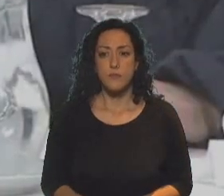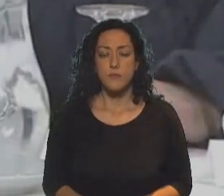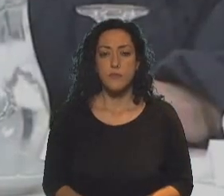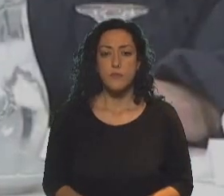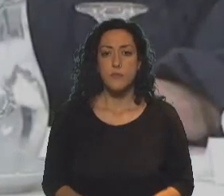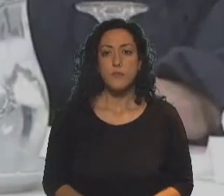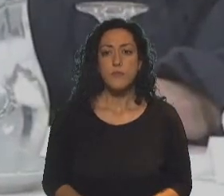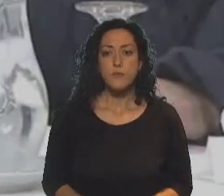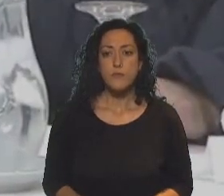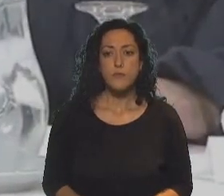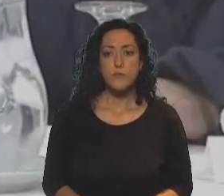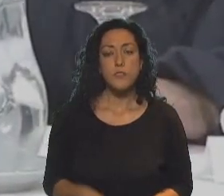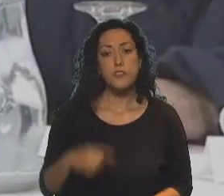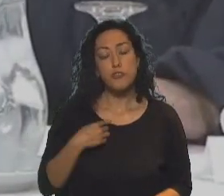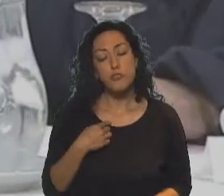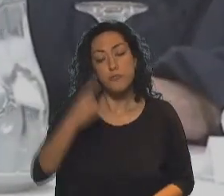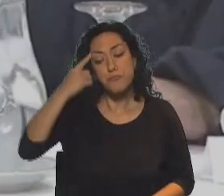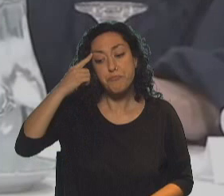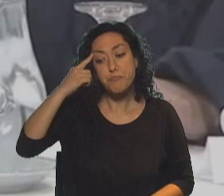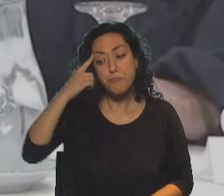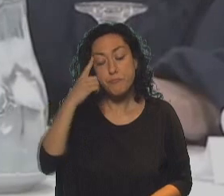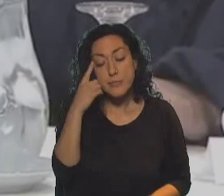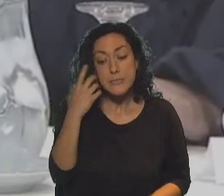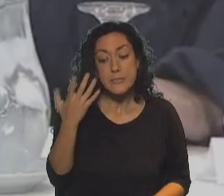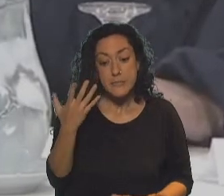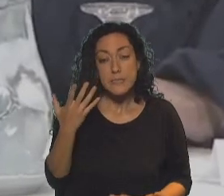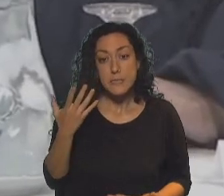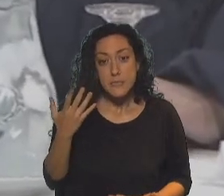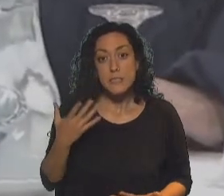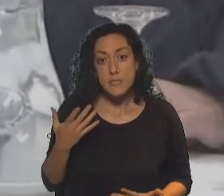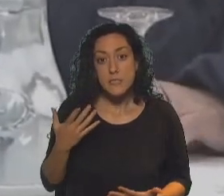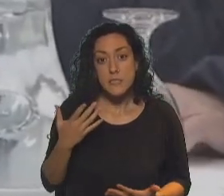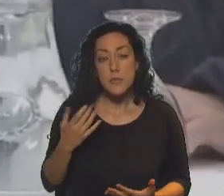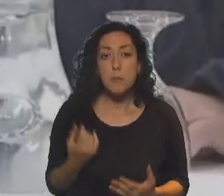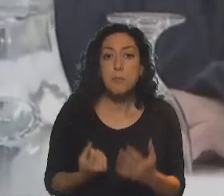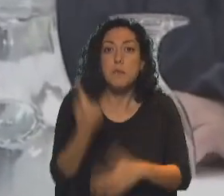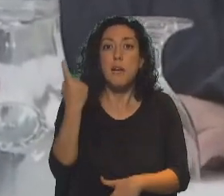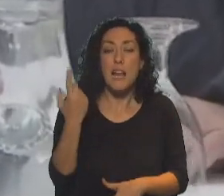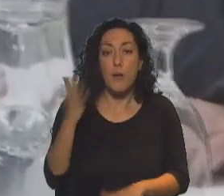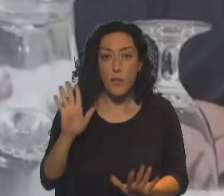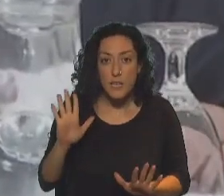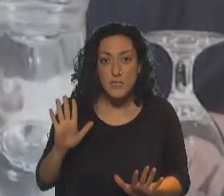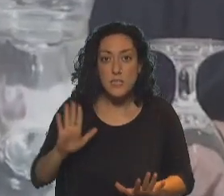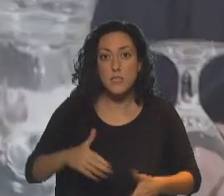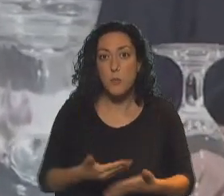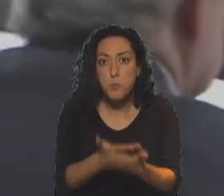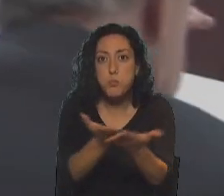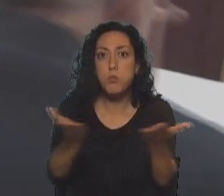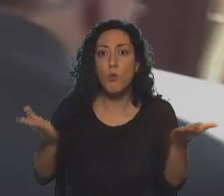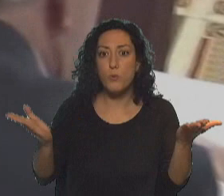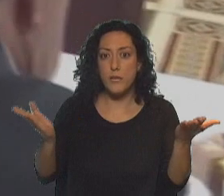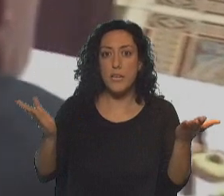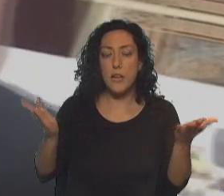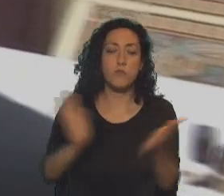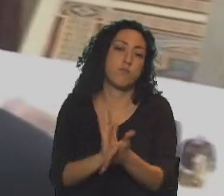yo quería que mi primera actividad pública, por así decirlo, o fuera de un